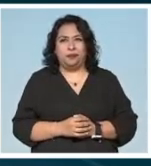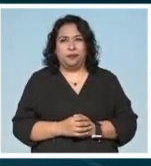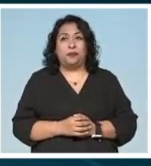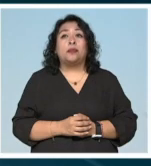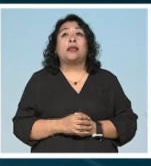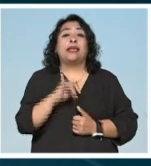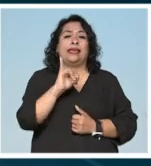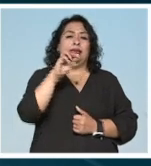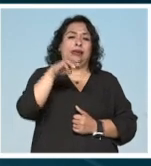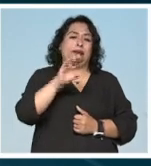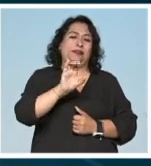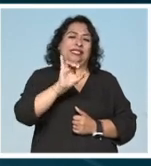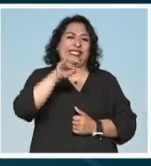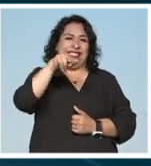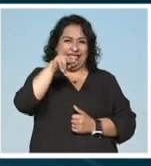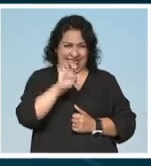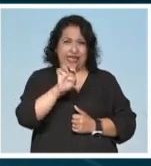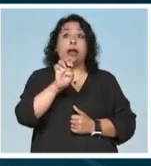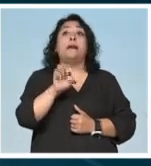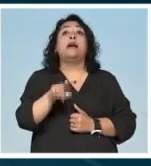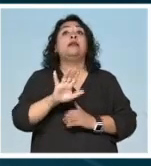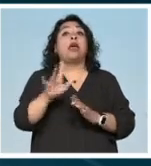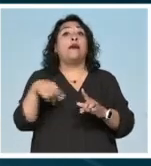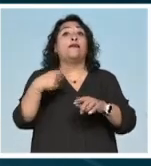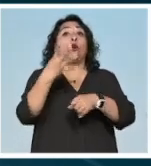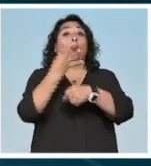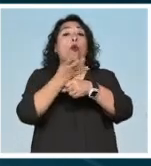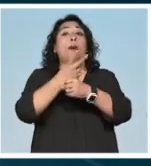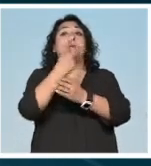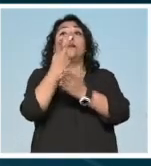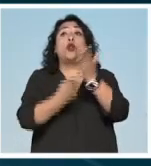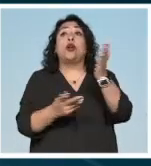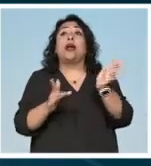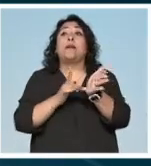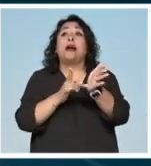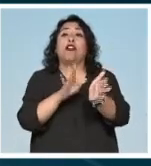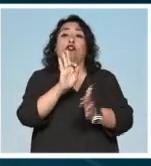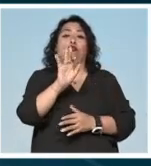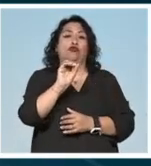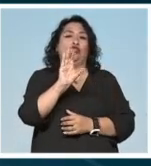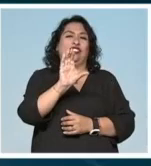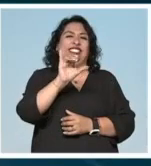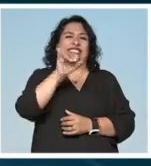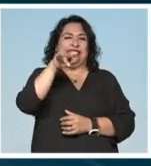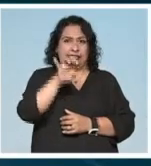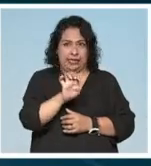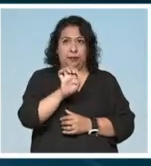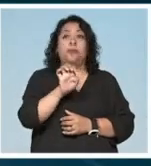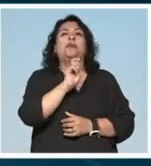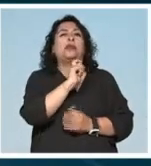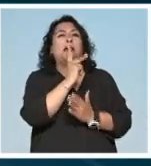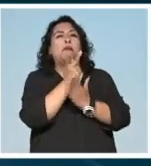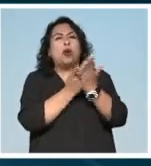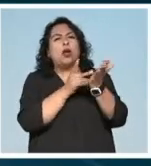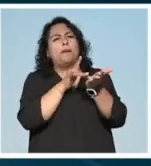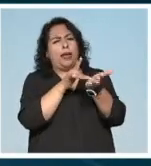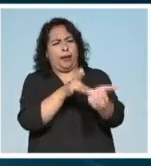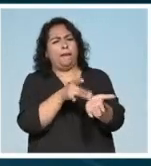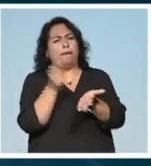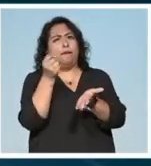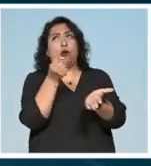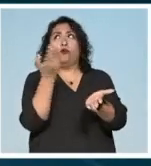El Instituto Mexicano de Cinematografía presentó la cuarta entrega del programa Fomento al Cine Mexicano Focine. Es un programa de subsidios que